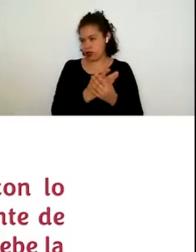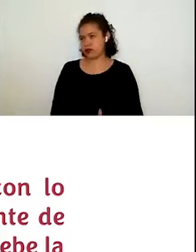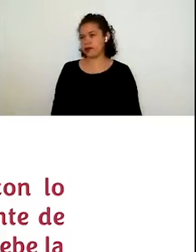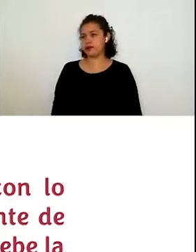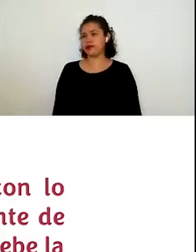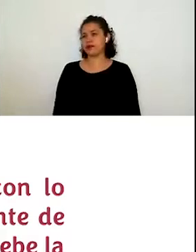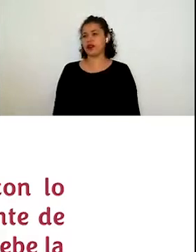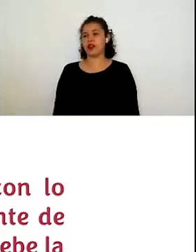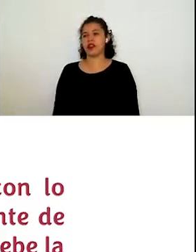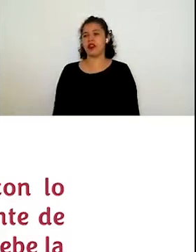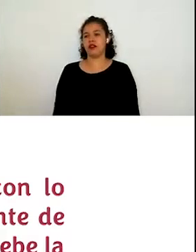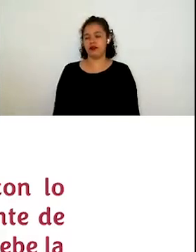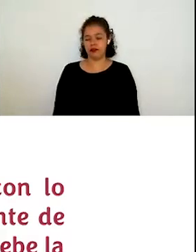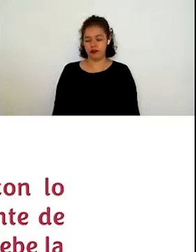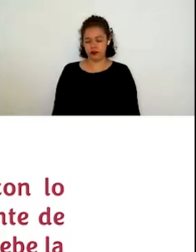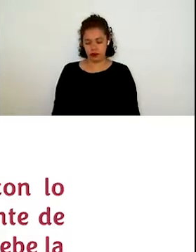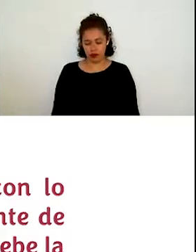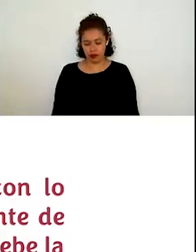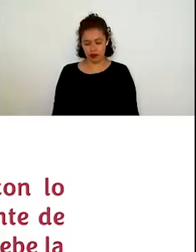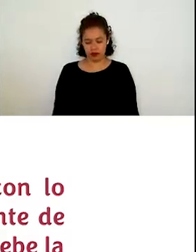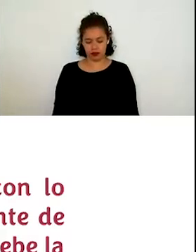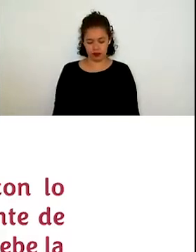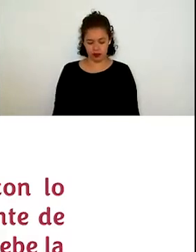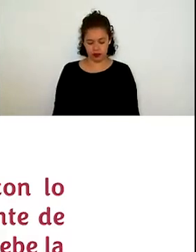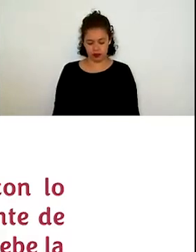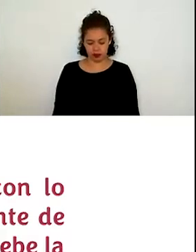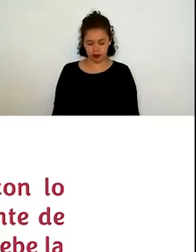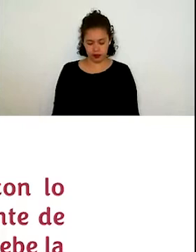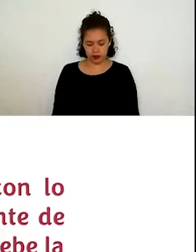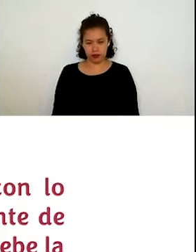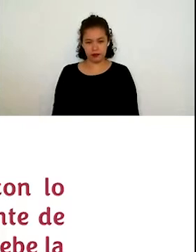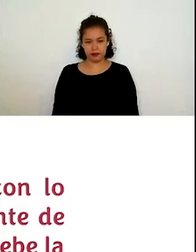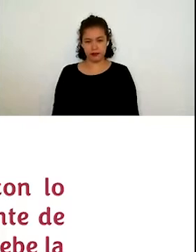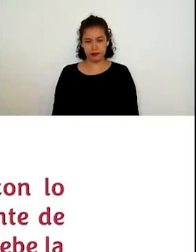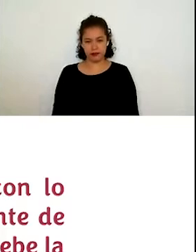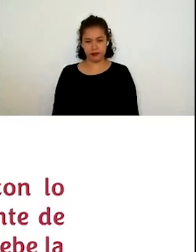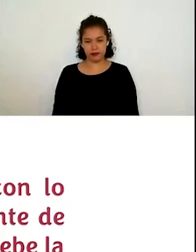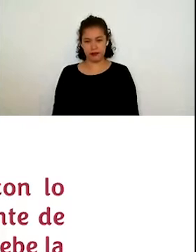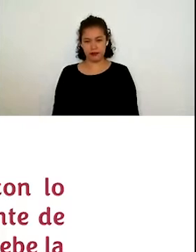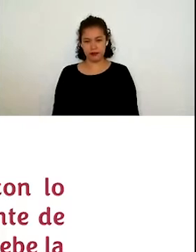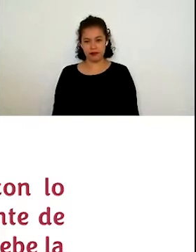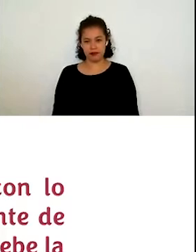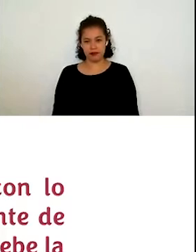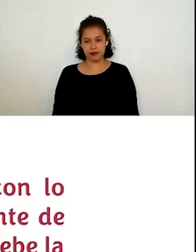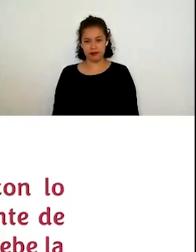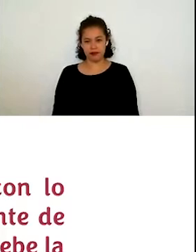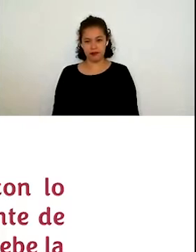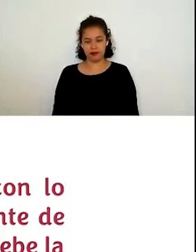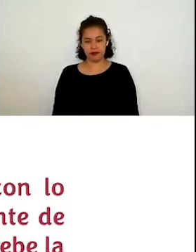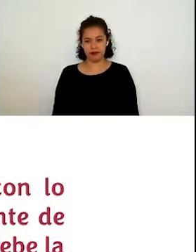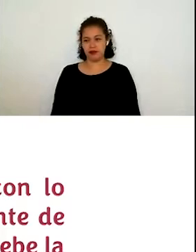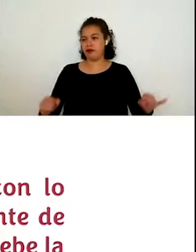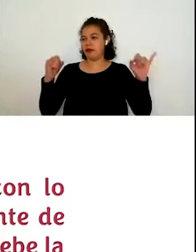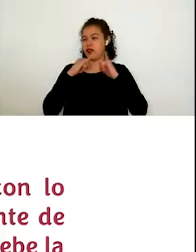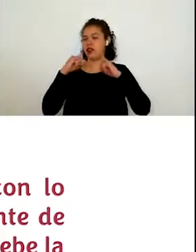Otra de las cuestiones es que sí necesita la institución para recibir donativos que tengan la característica de que